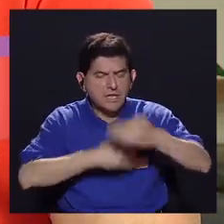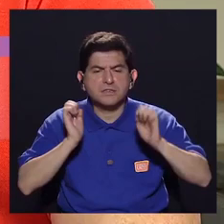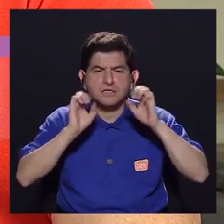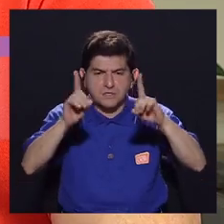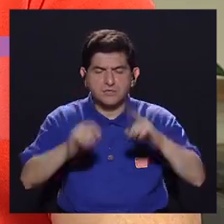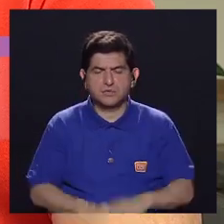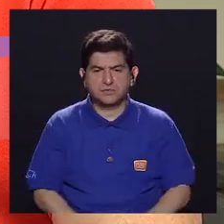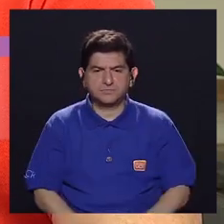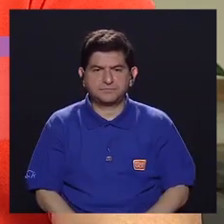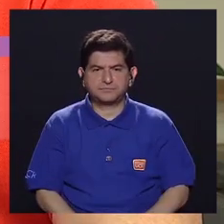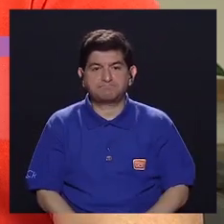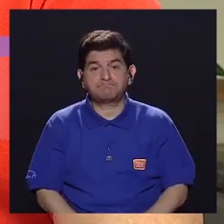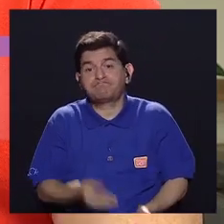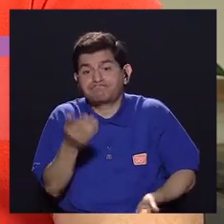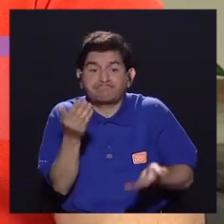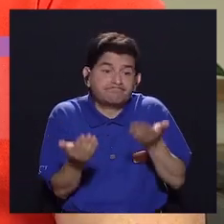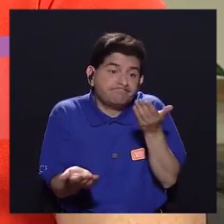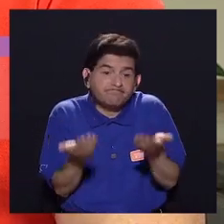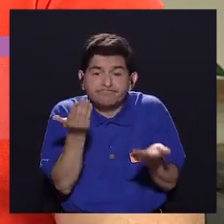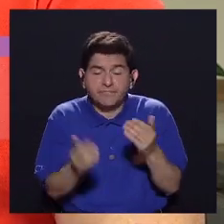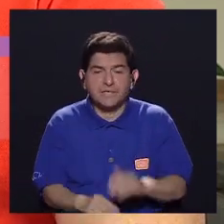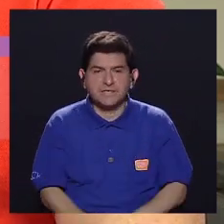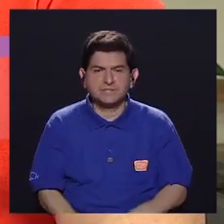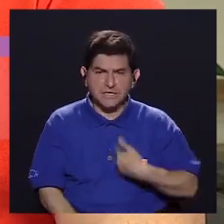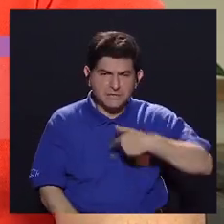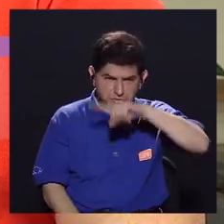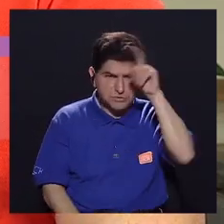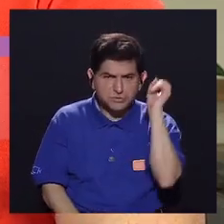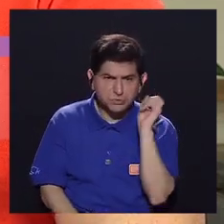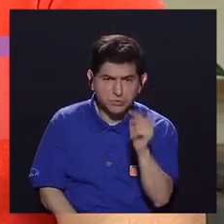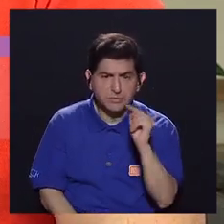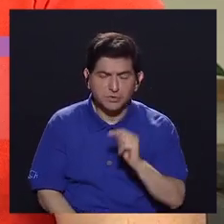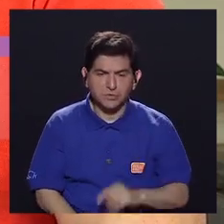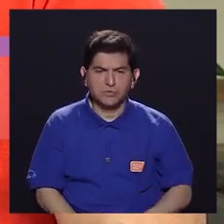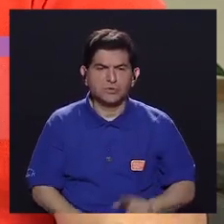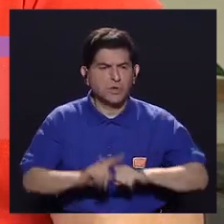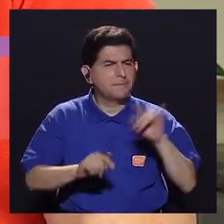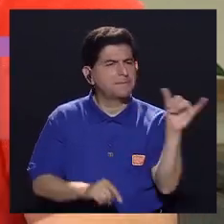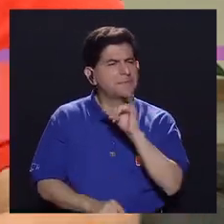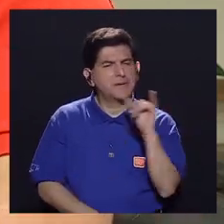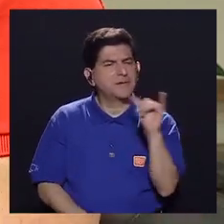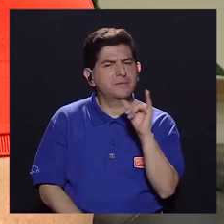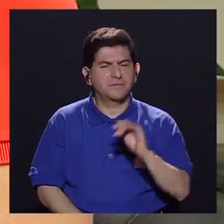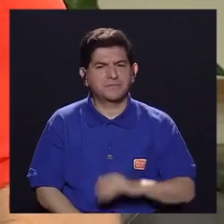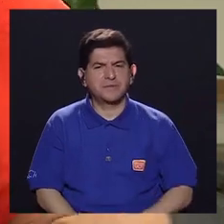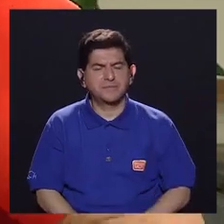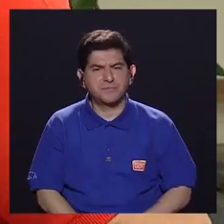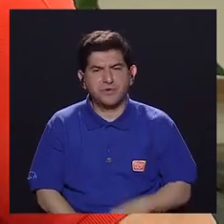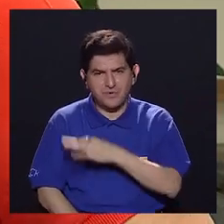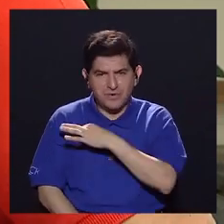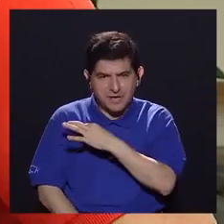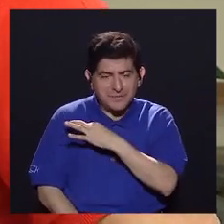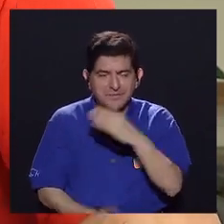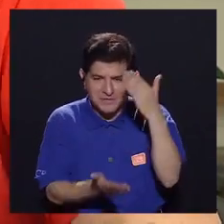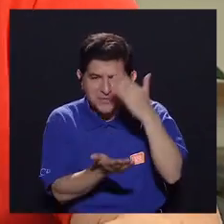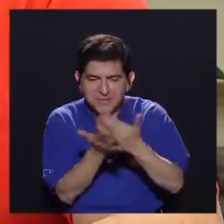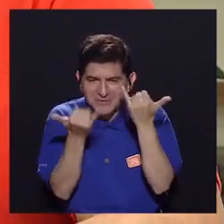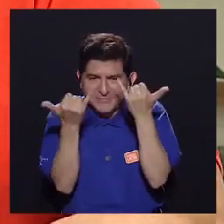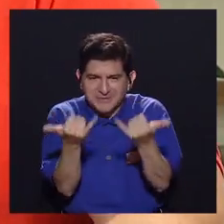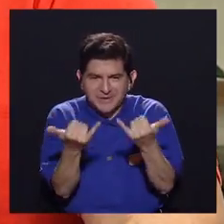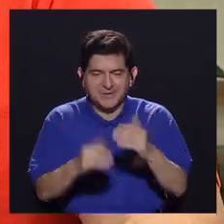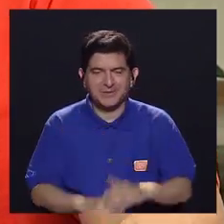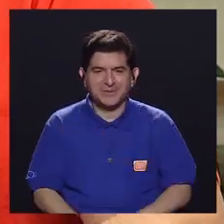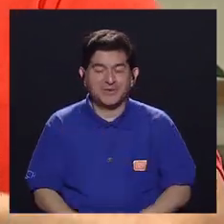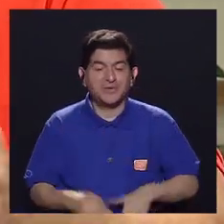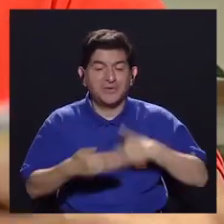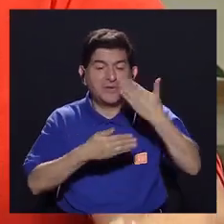diferentes procesos educativos. Entonces, pues por eso es que le hago la pregunta, pero al mismo tiempo le invito a hacer una nueva pausa en